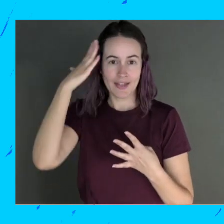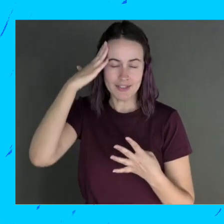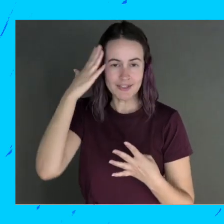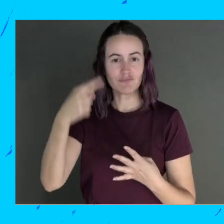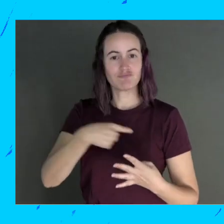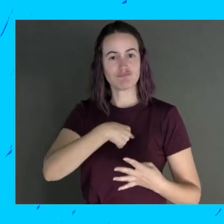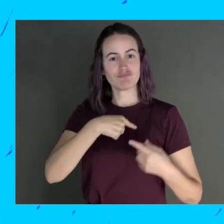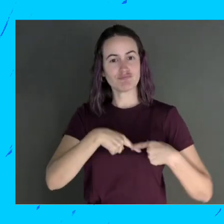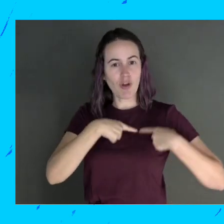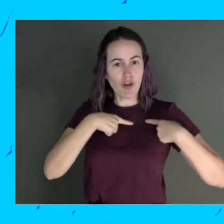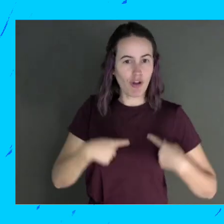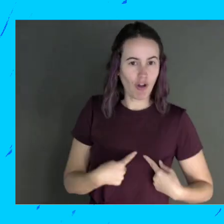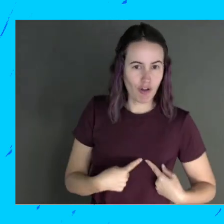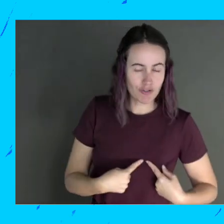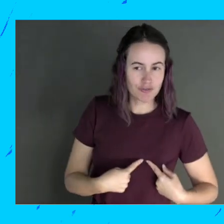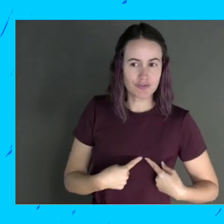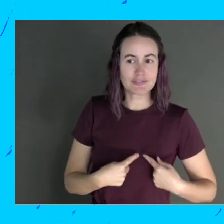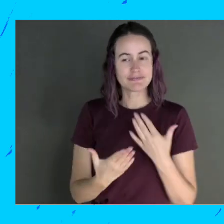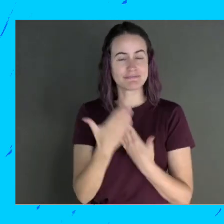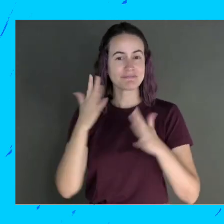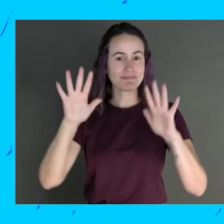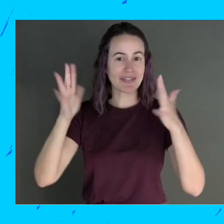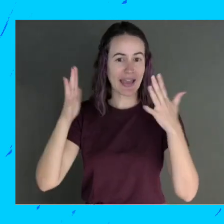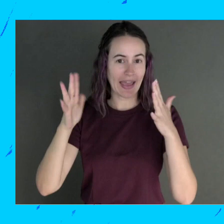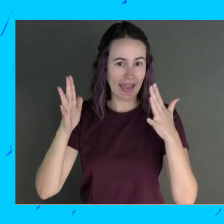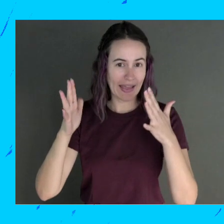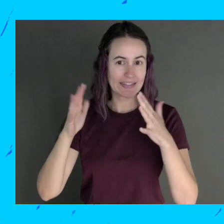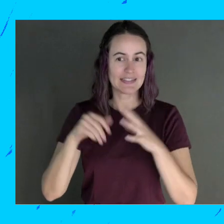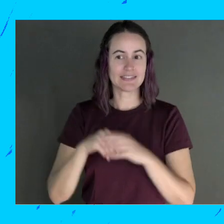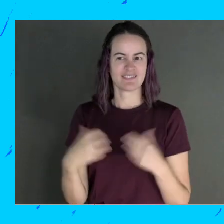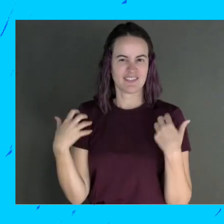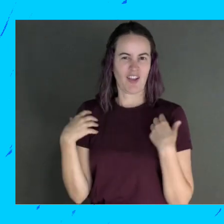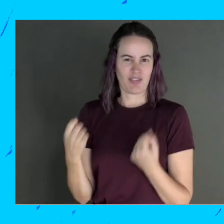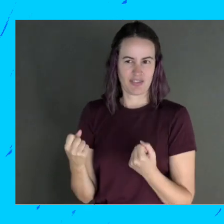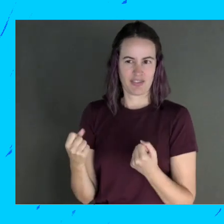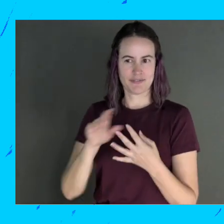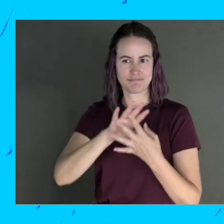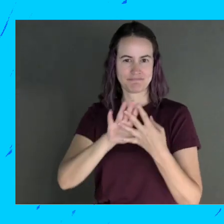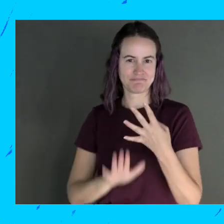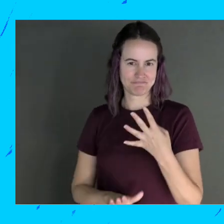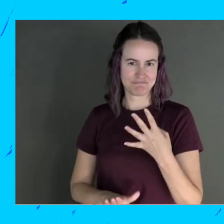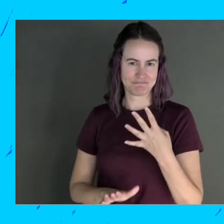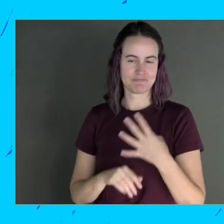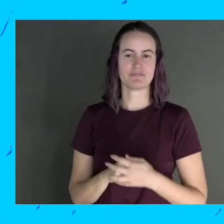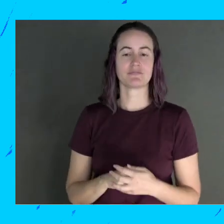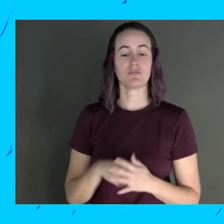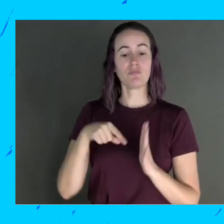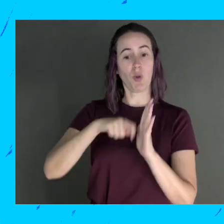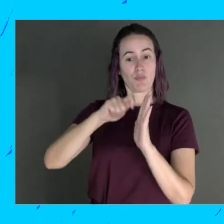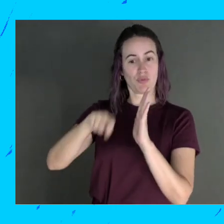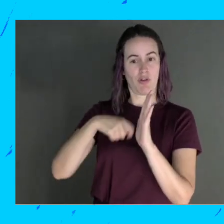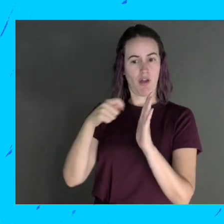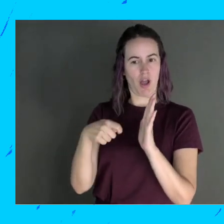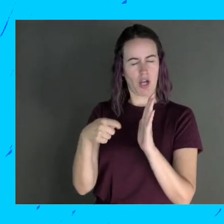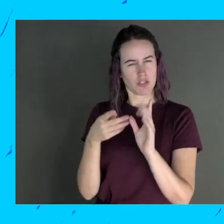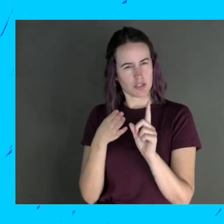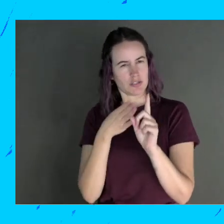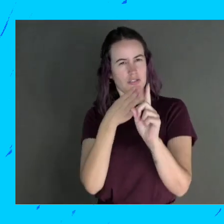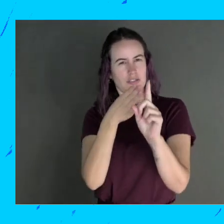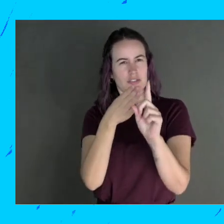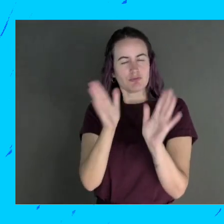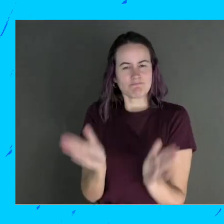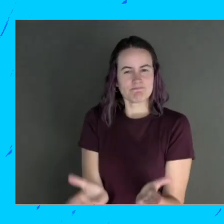el corazón, las manos y también la salud. La idea que el proyecto